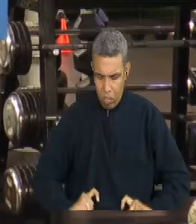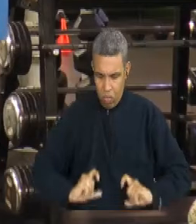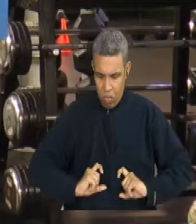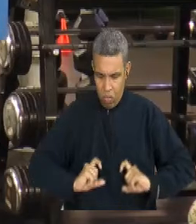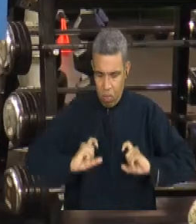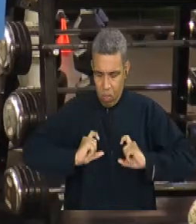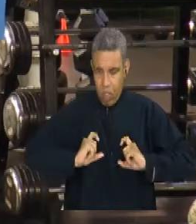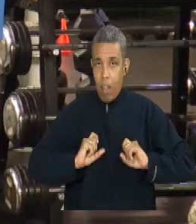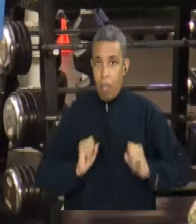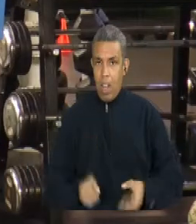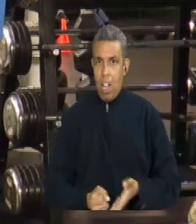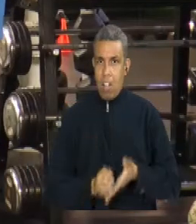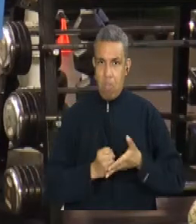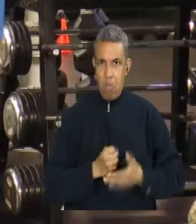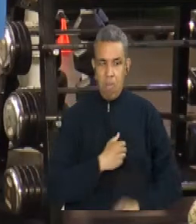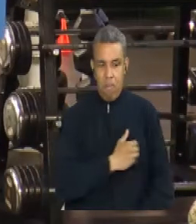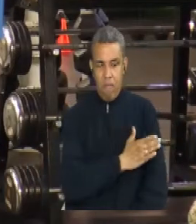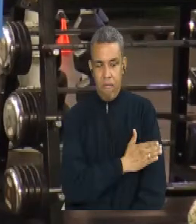brazos. Exacto.